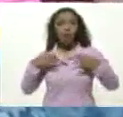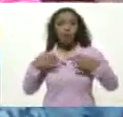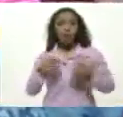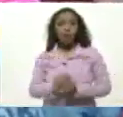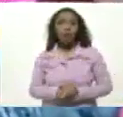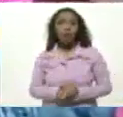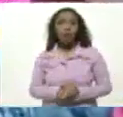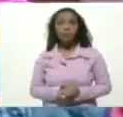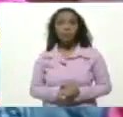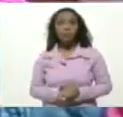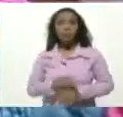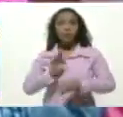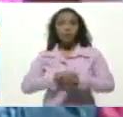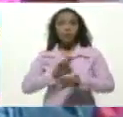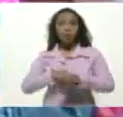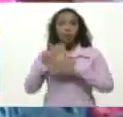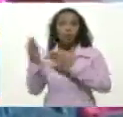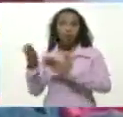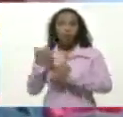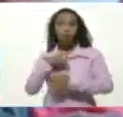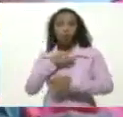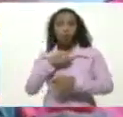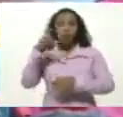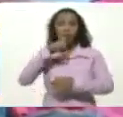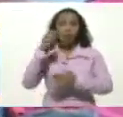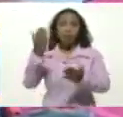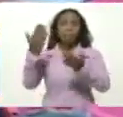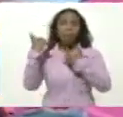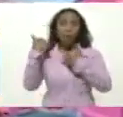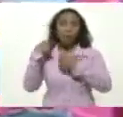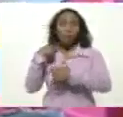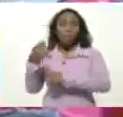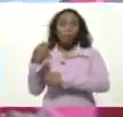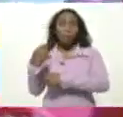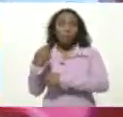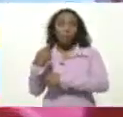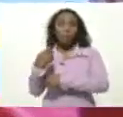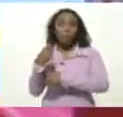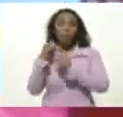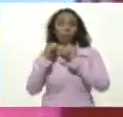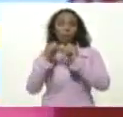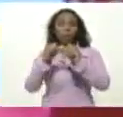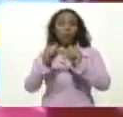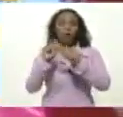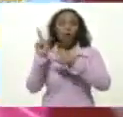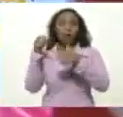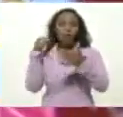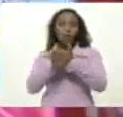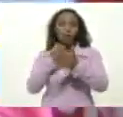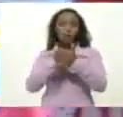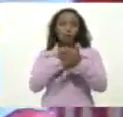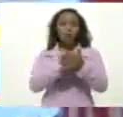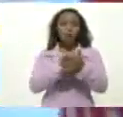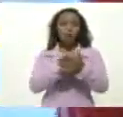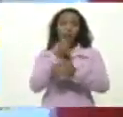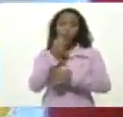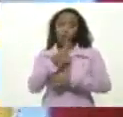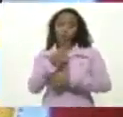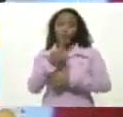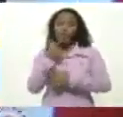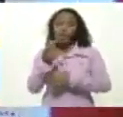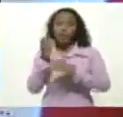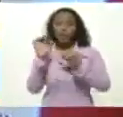su propia ropa. Es por ello, presidente, que necesitamos su apoyo y su financiamiento para seguir con esta lucha. Y bueno, más, no me cabe más nada